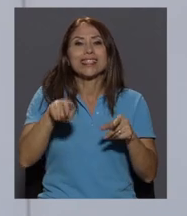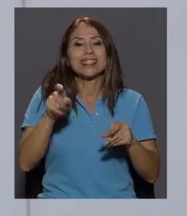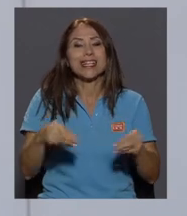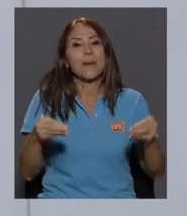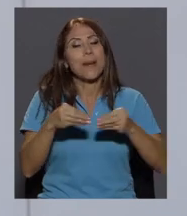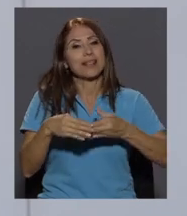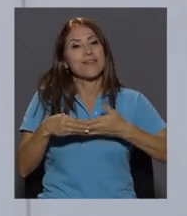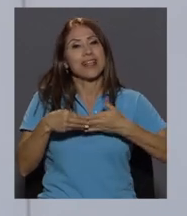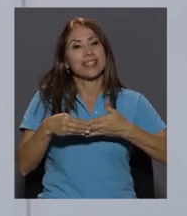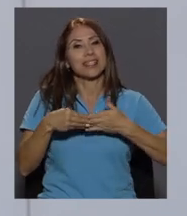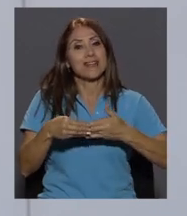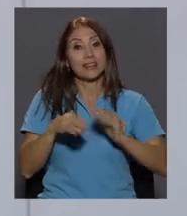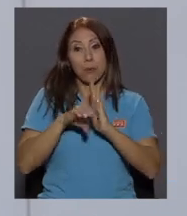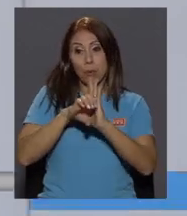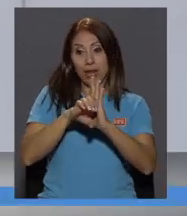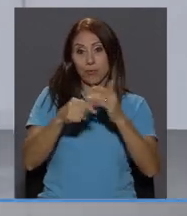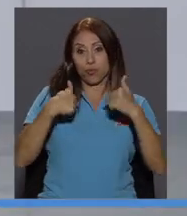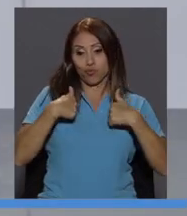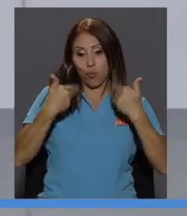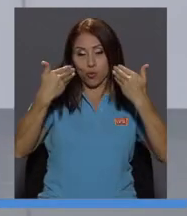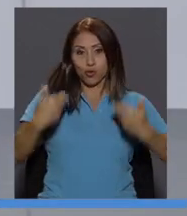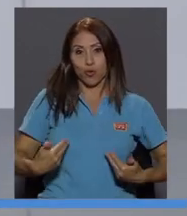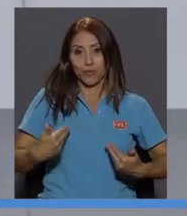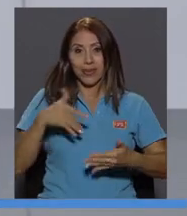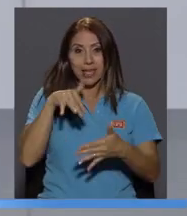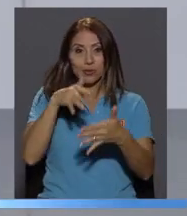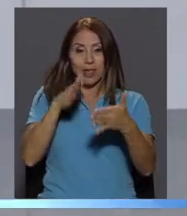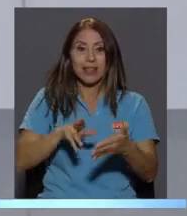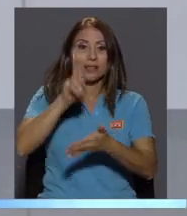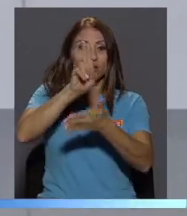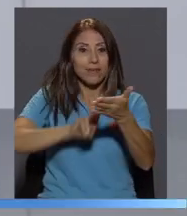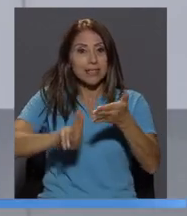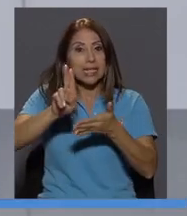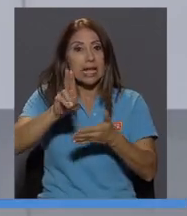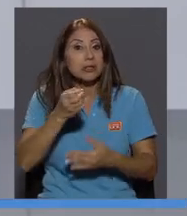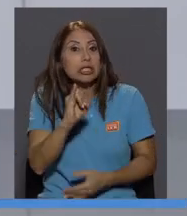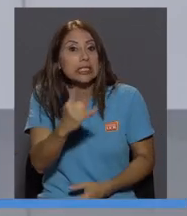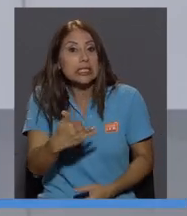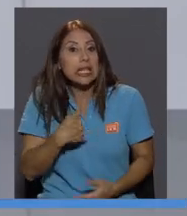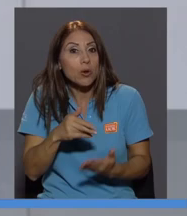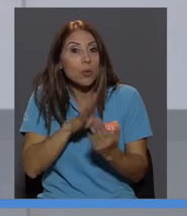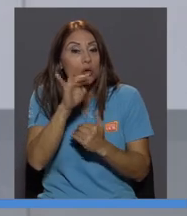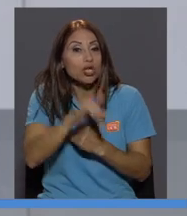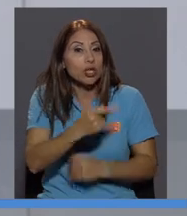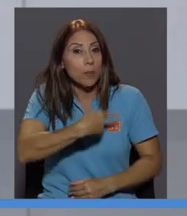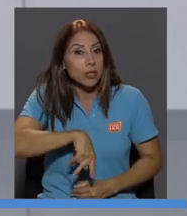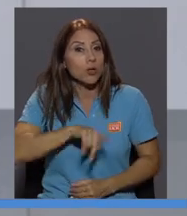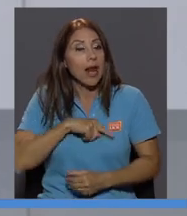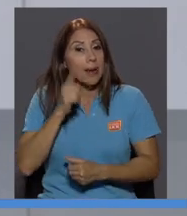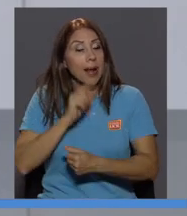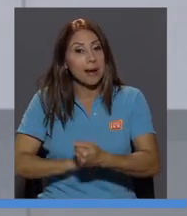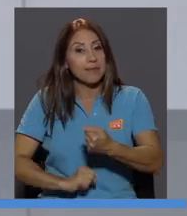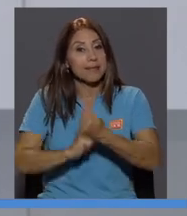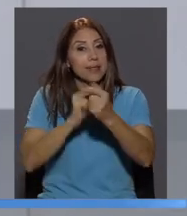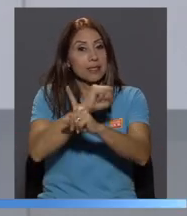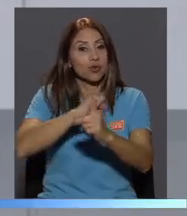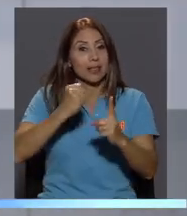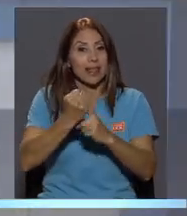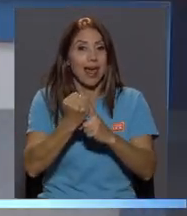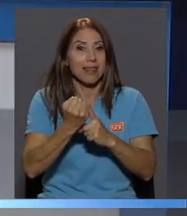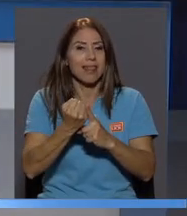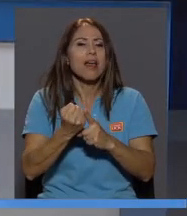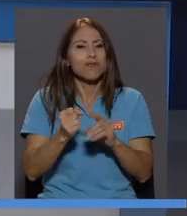flexibles en el sentido de que estudiantes como yo universitarios si tienen un proyecto personal para aportar su grano de arena en la sociedad